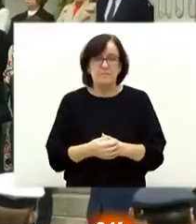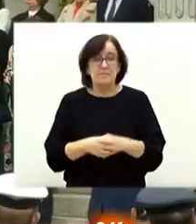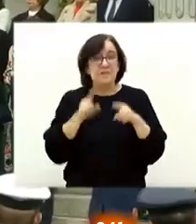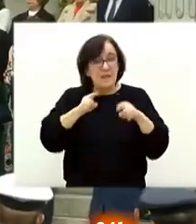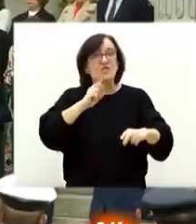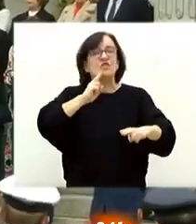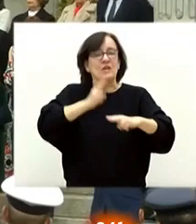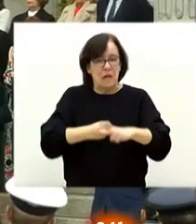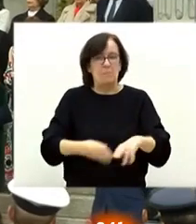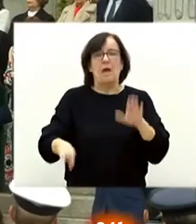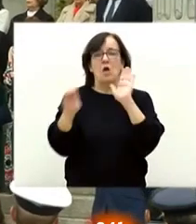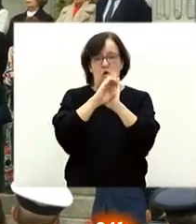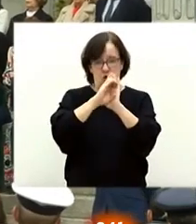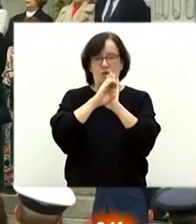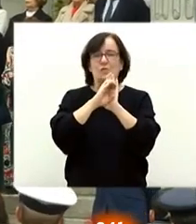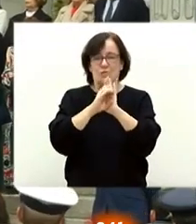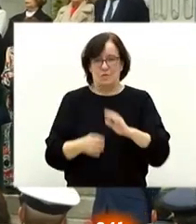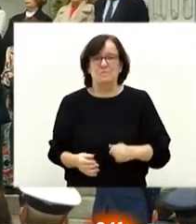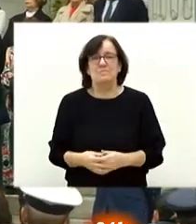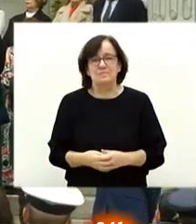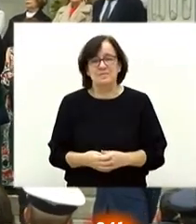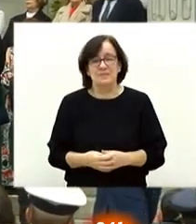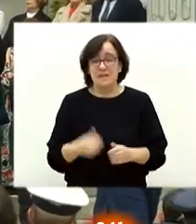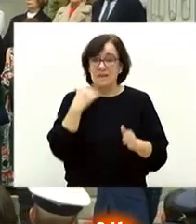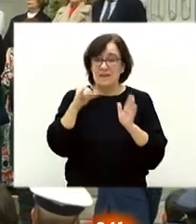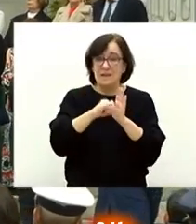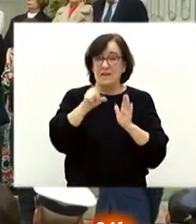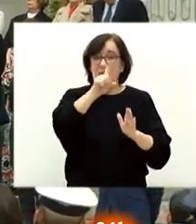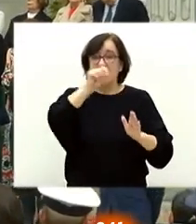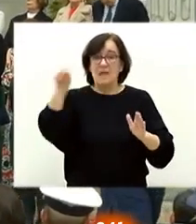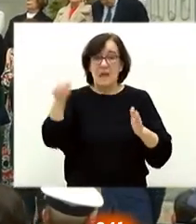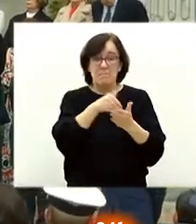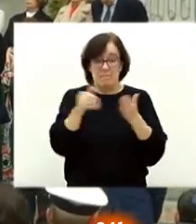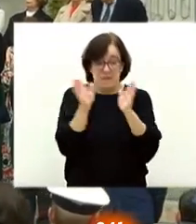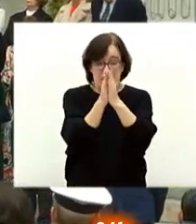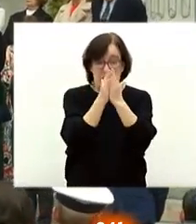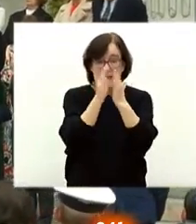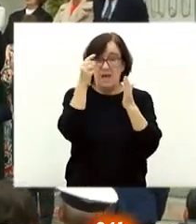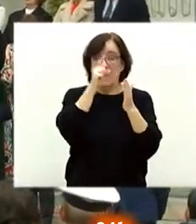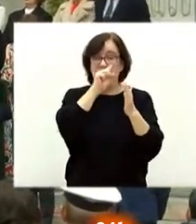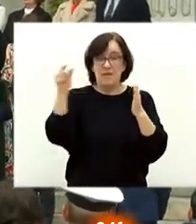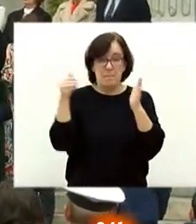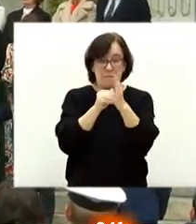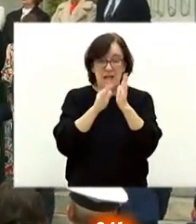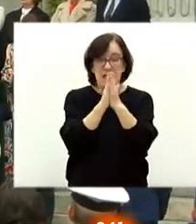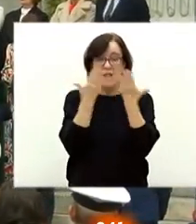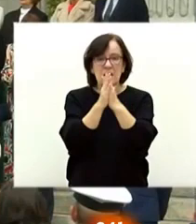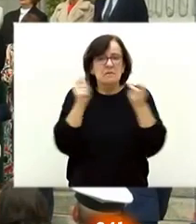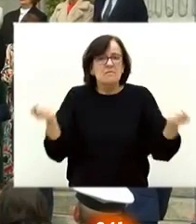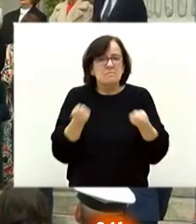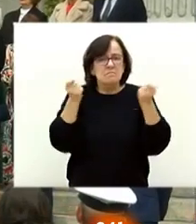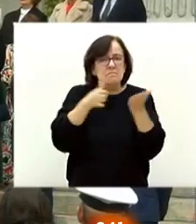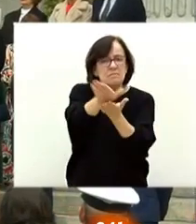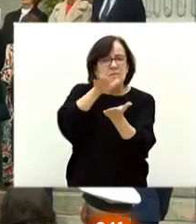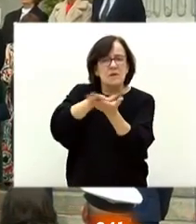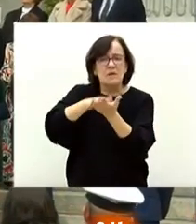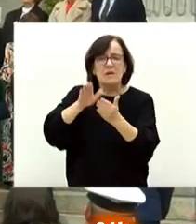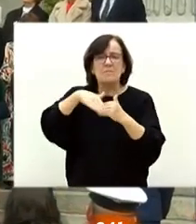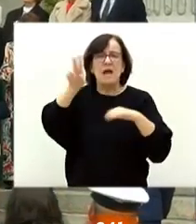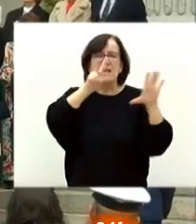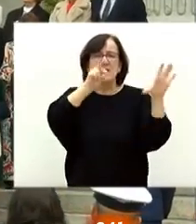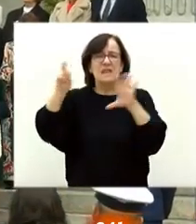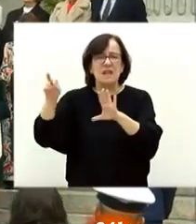es Constitución. Cerca de 100.000 libros se publican al año por más de